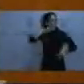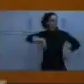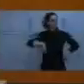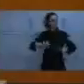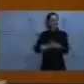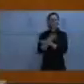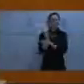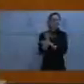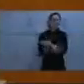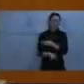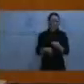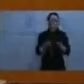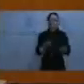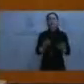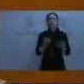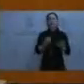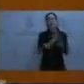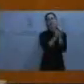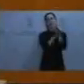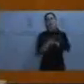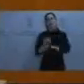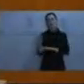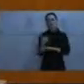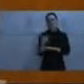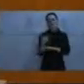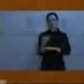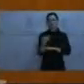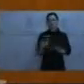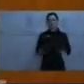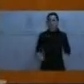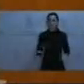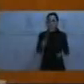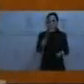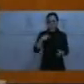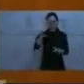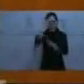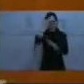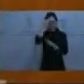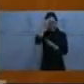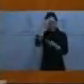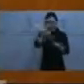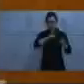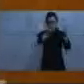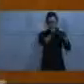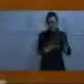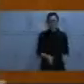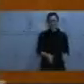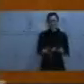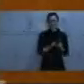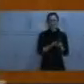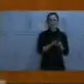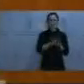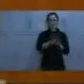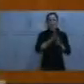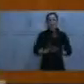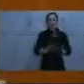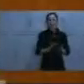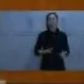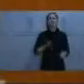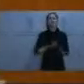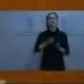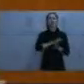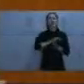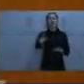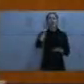gestión, pero sobre todo cambiarla. Porque yo creo que usted no pasará a la historia como la consejera